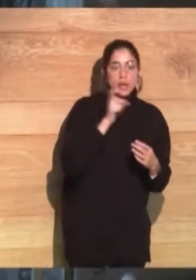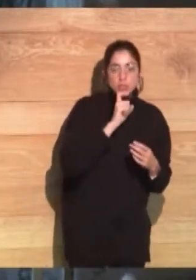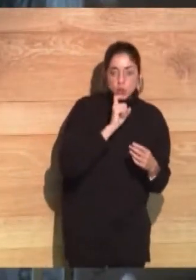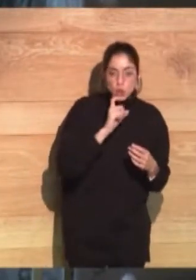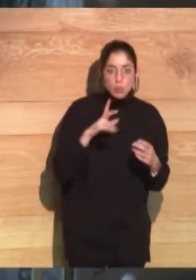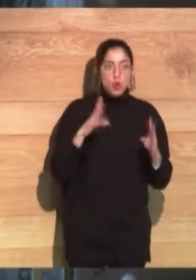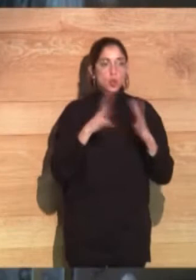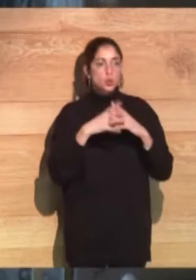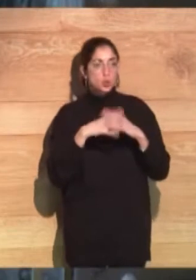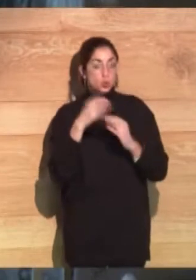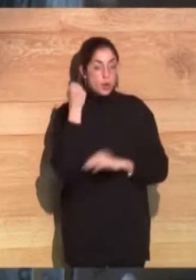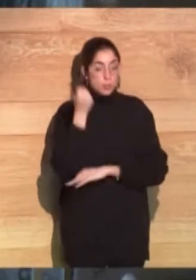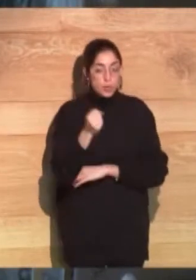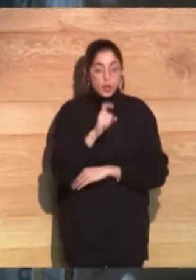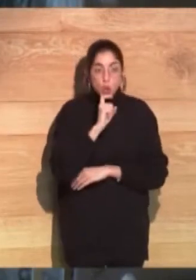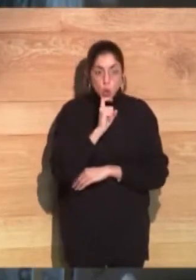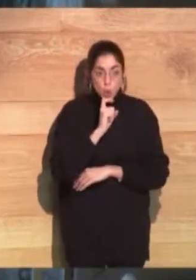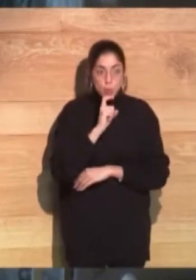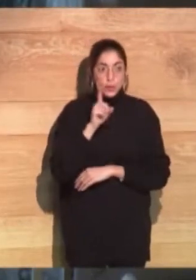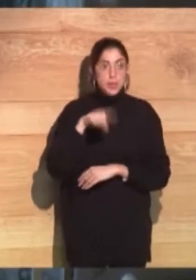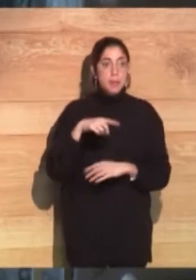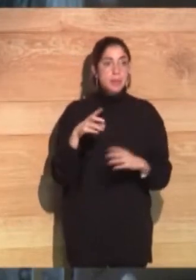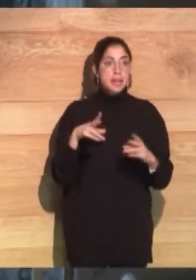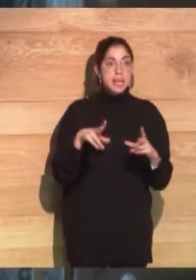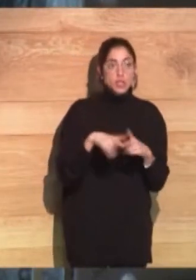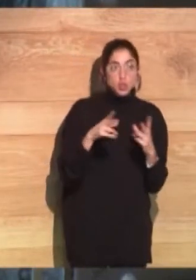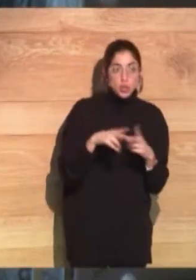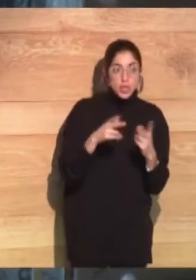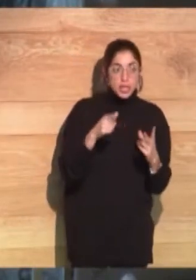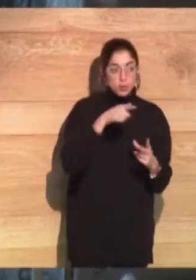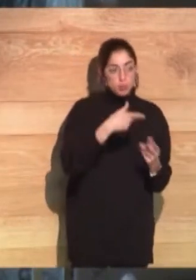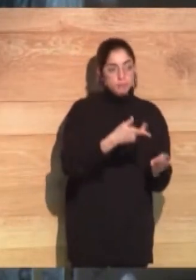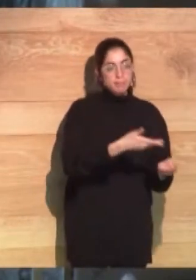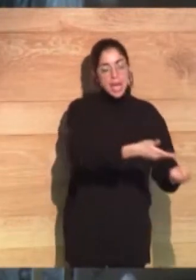fuerzas sociales en un país que usted contribuyó a cambiar.